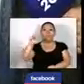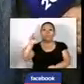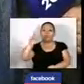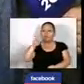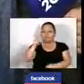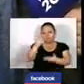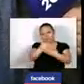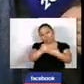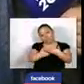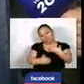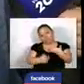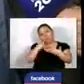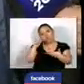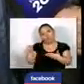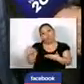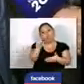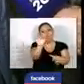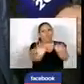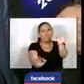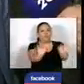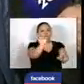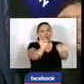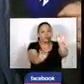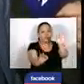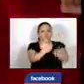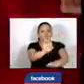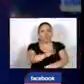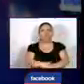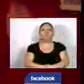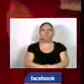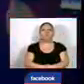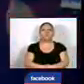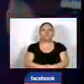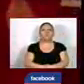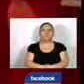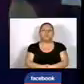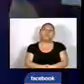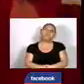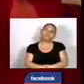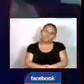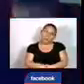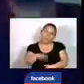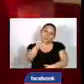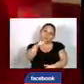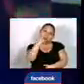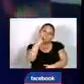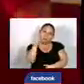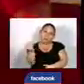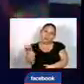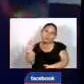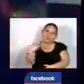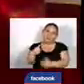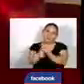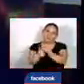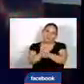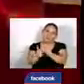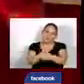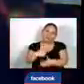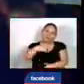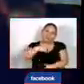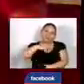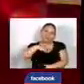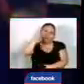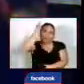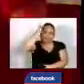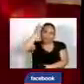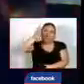respectivo requerimiento en los tribunales correspondientes. Pues fíjense que de lo que se me imputa pues creo que